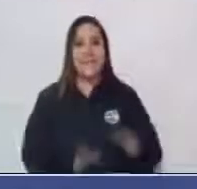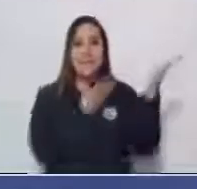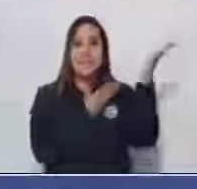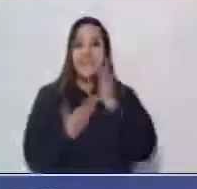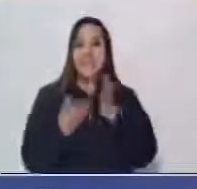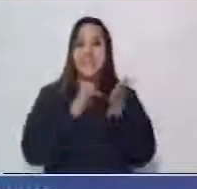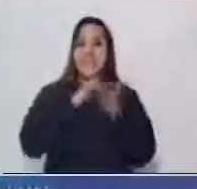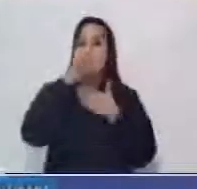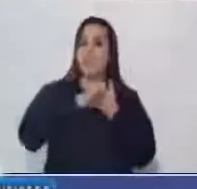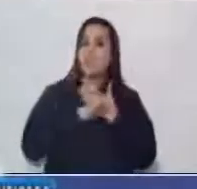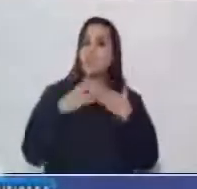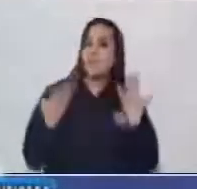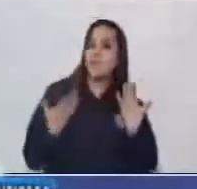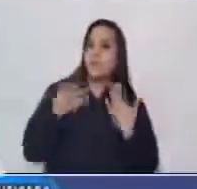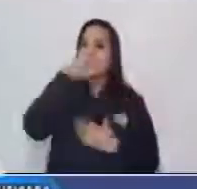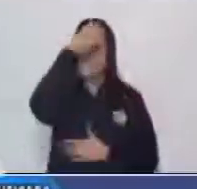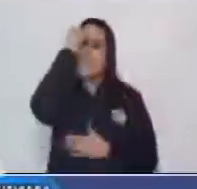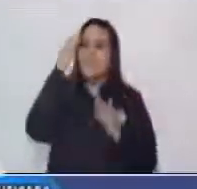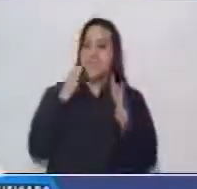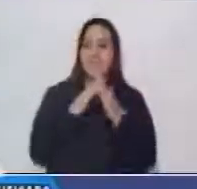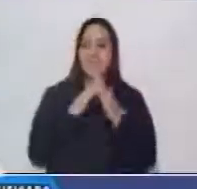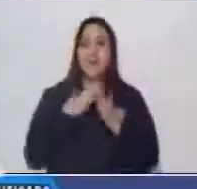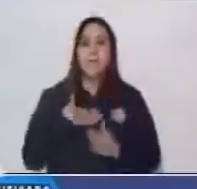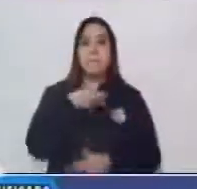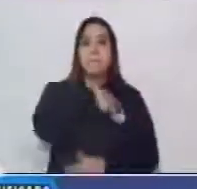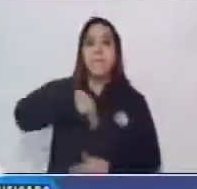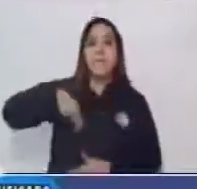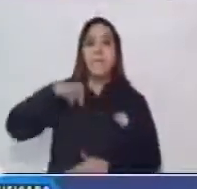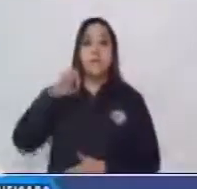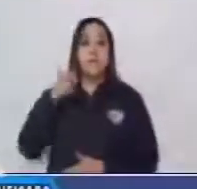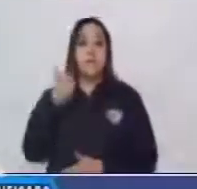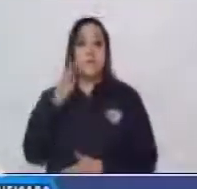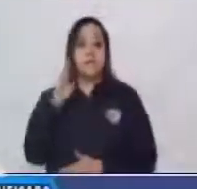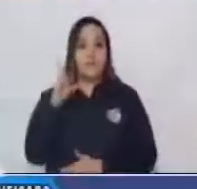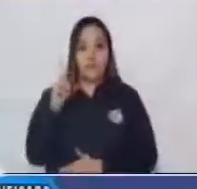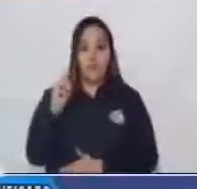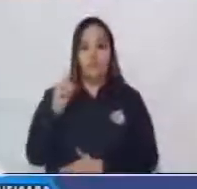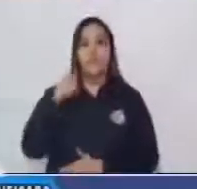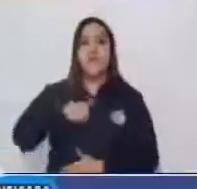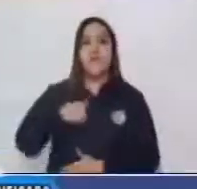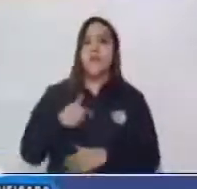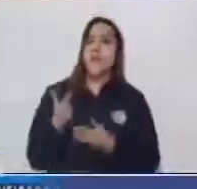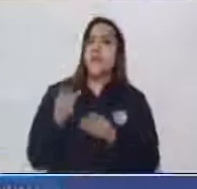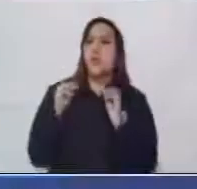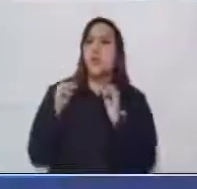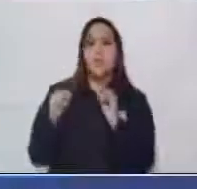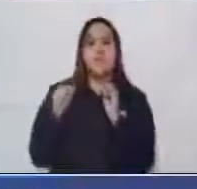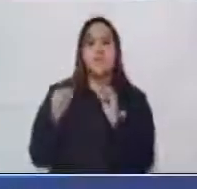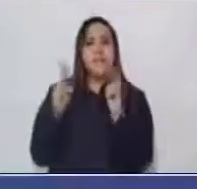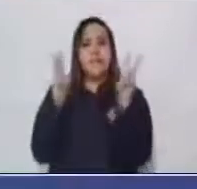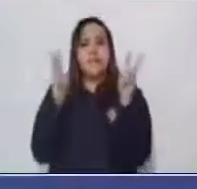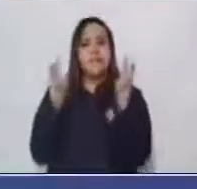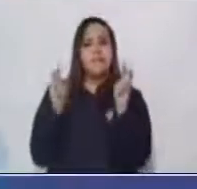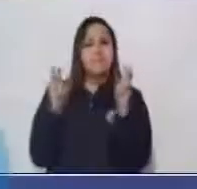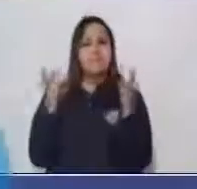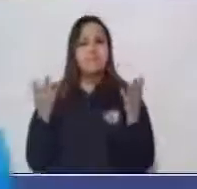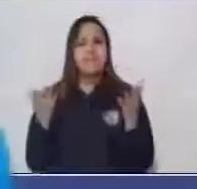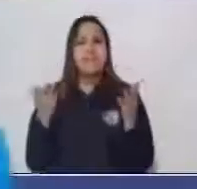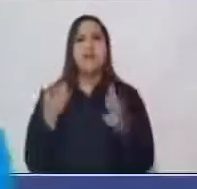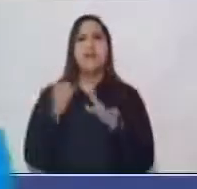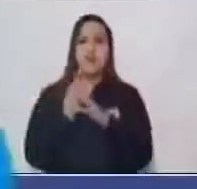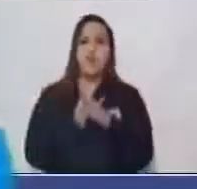Bienvenidos a este espacio educativo Aprendo en Casa. Mi nombre es Pablo Salvatierra y en esta oportunidad desarrollaré el tema